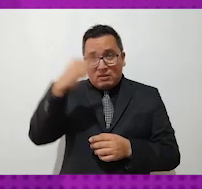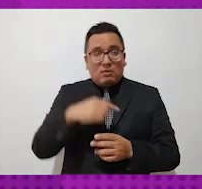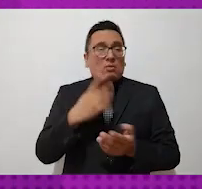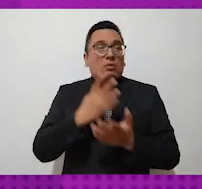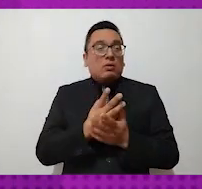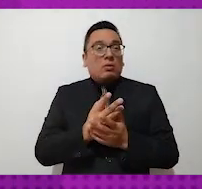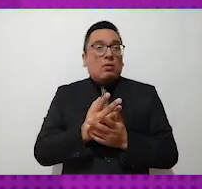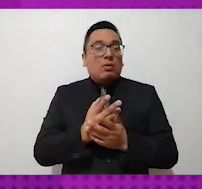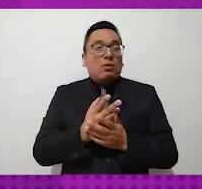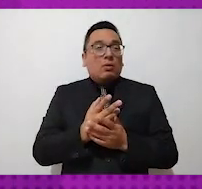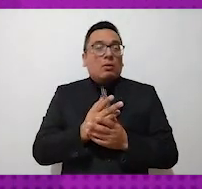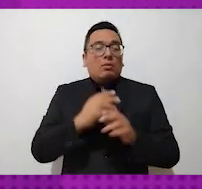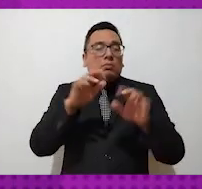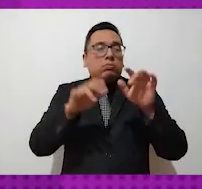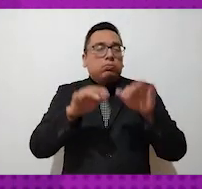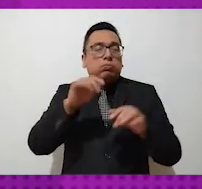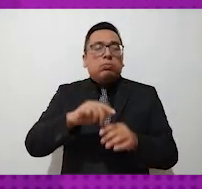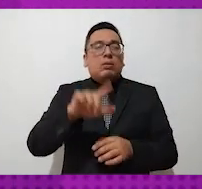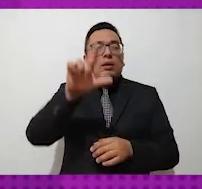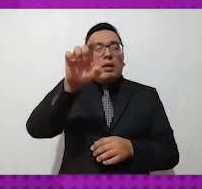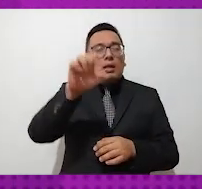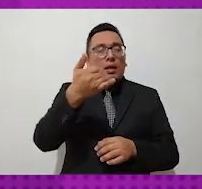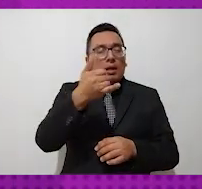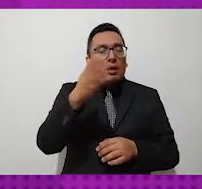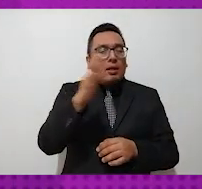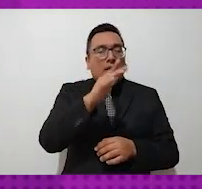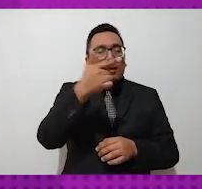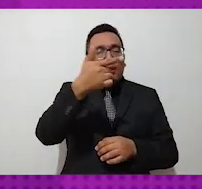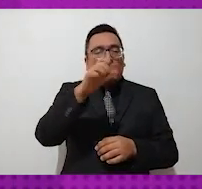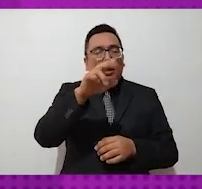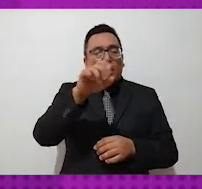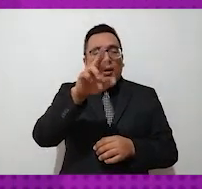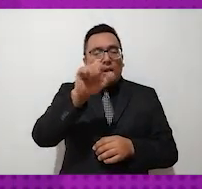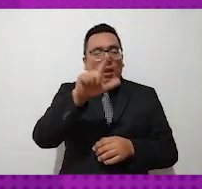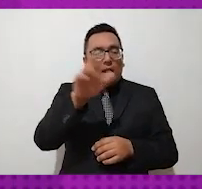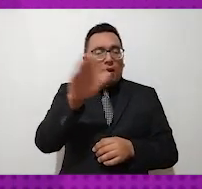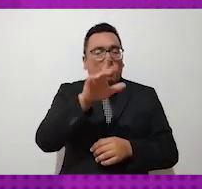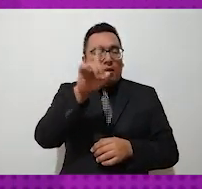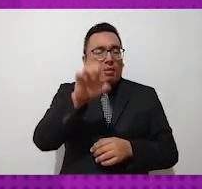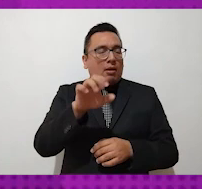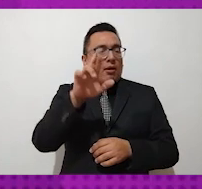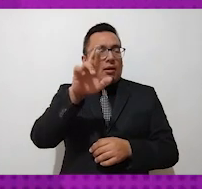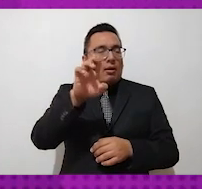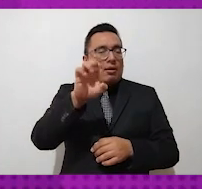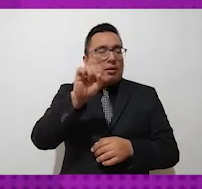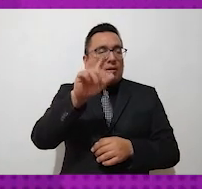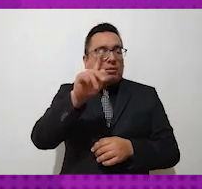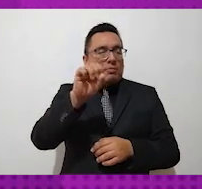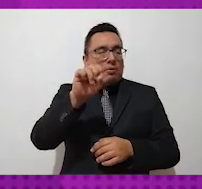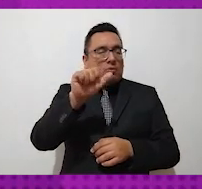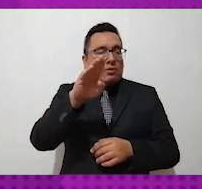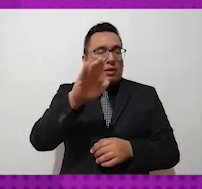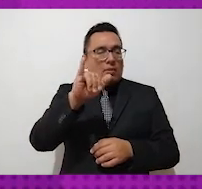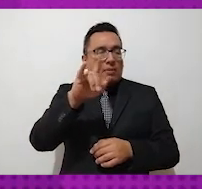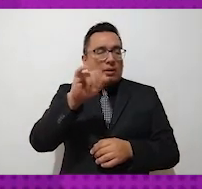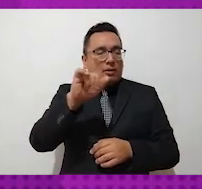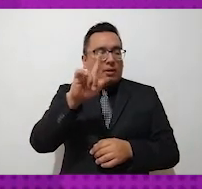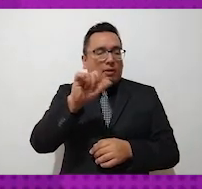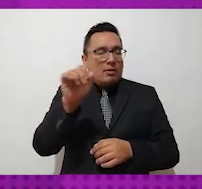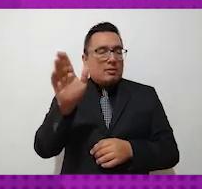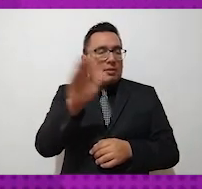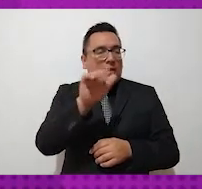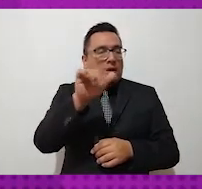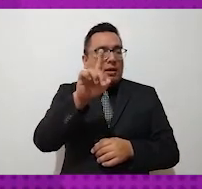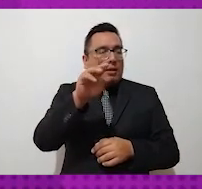fácil, simplemente tecleas Ley General de Responsabilidades Administrativas y te va a salir en primero y segundo link para que tú la